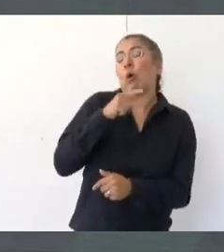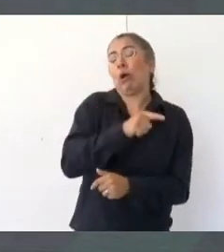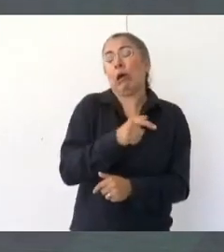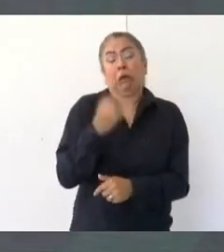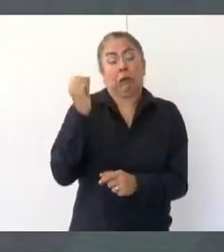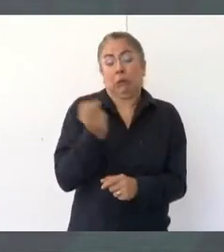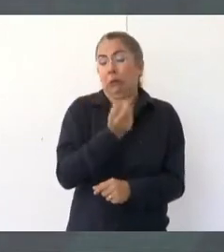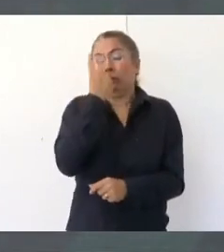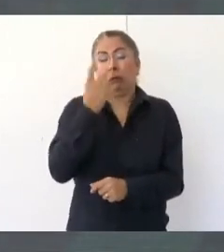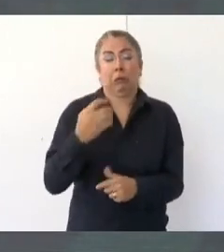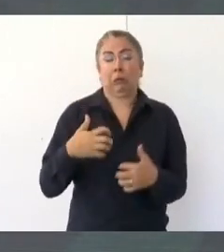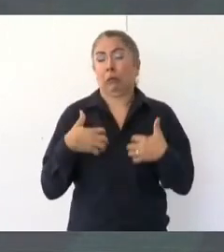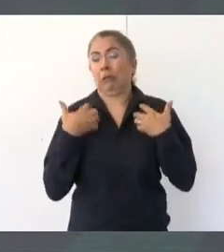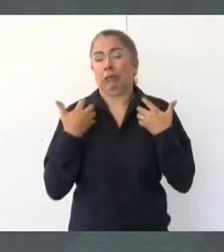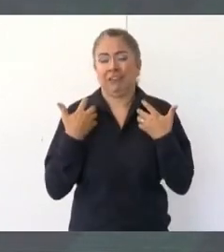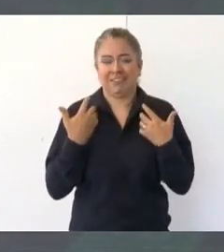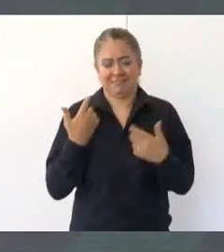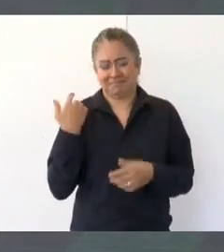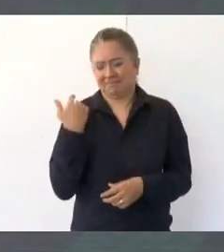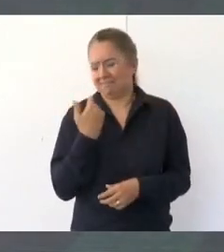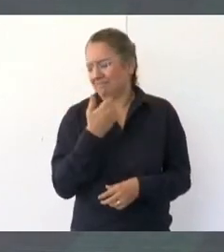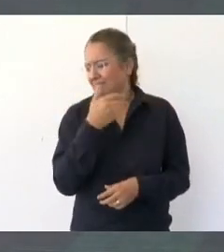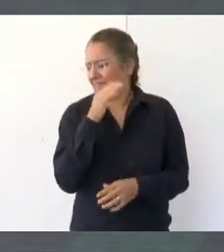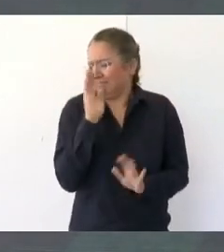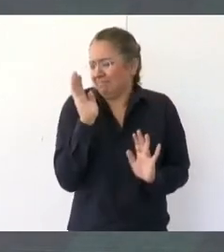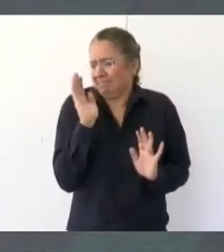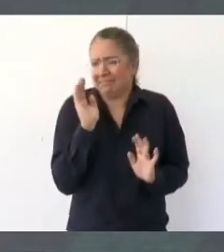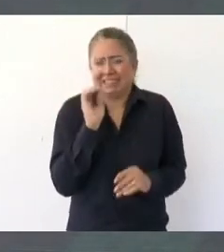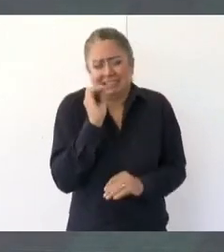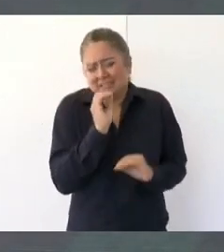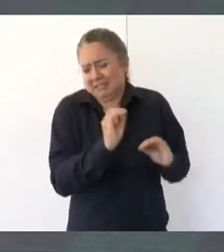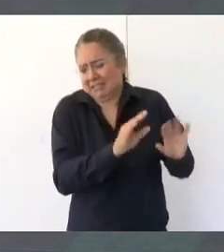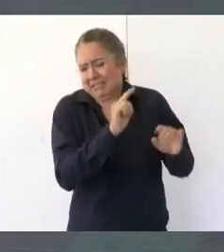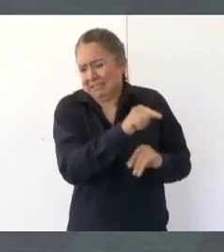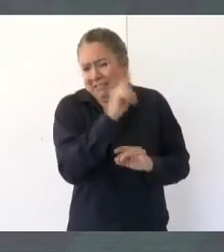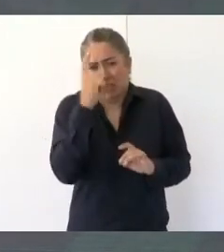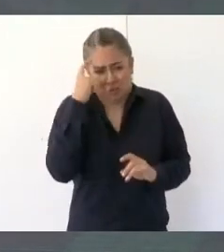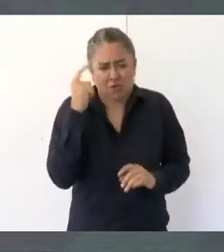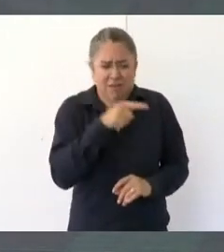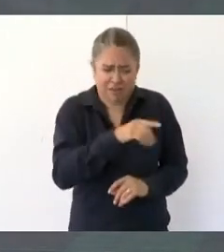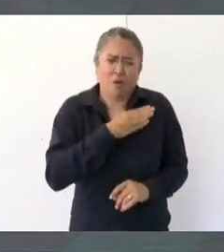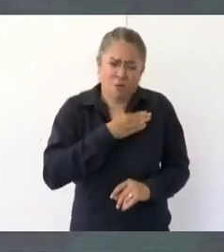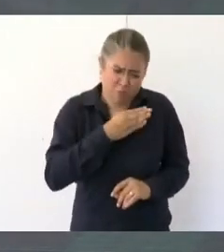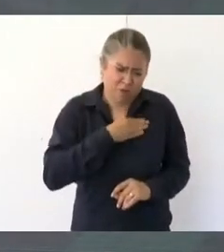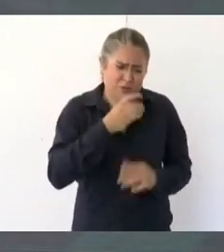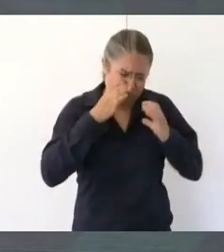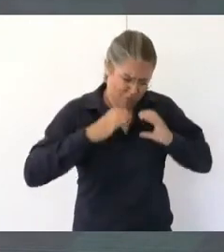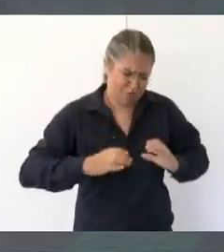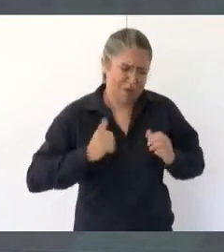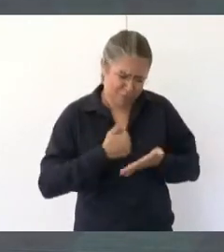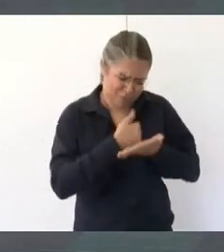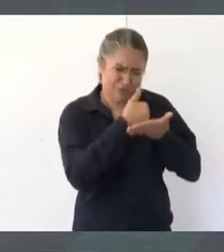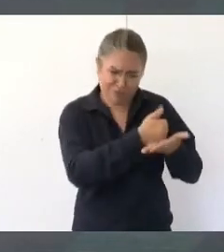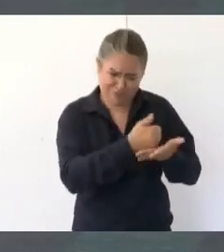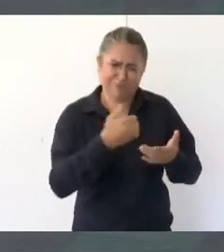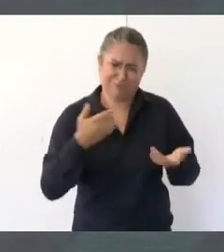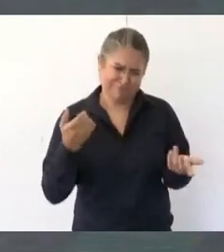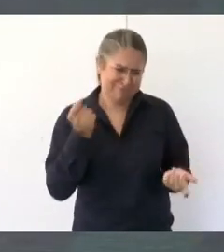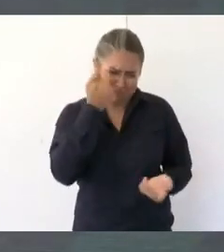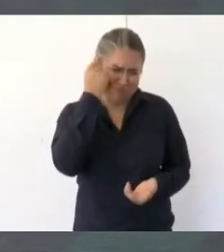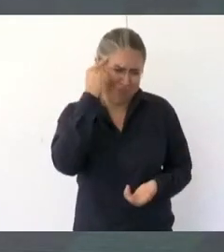veces esos enojos de ellos son buenos para nuestro pueblo. Entonces,